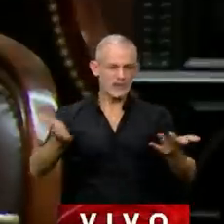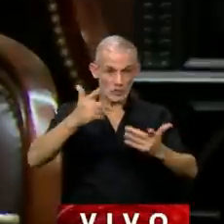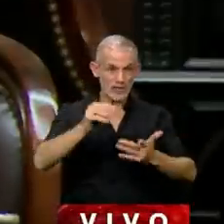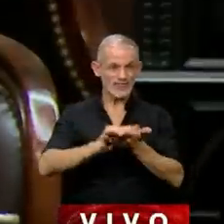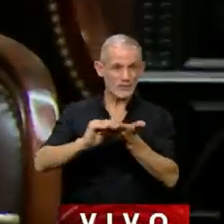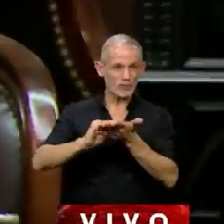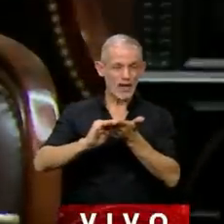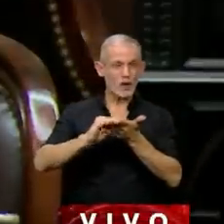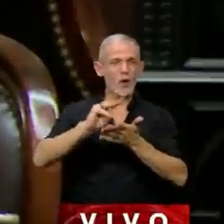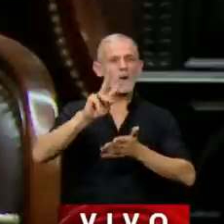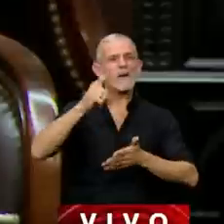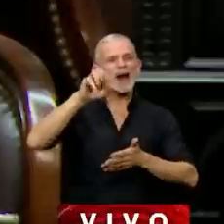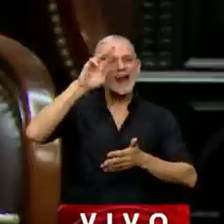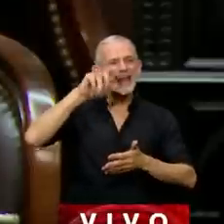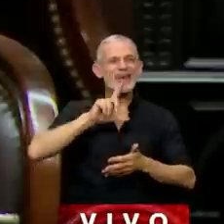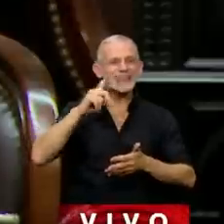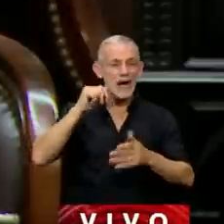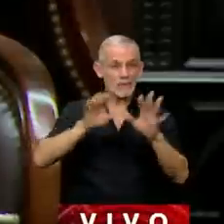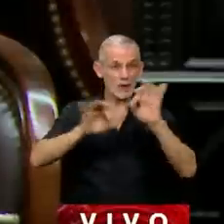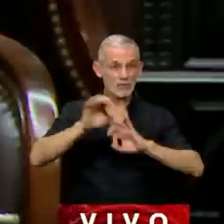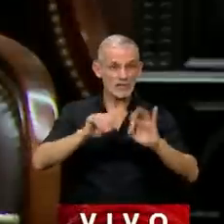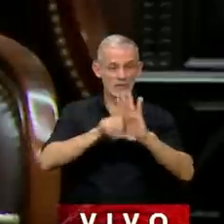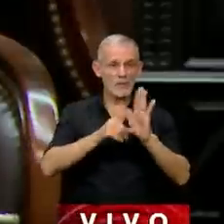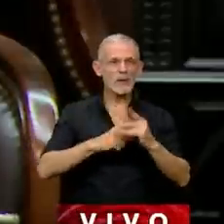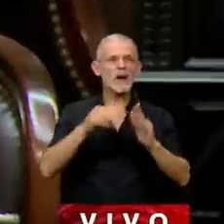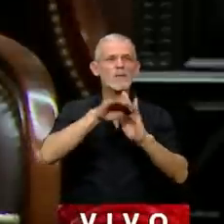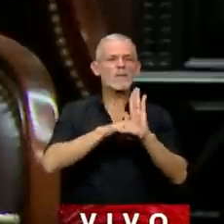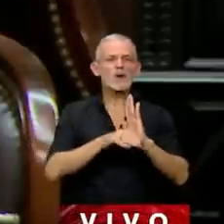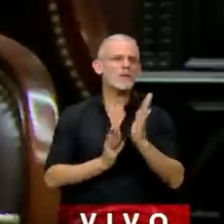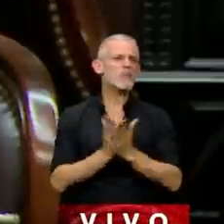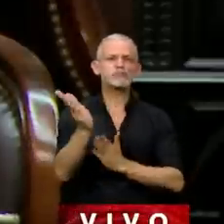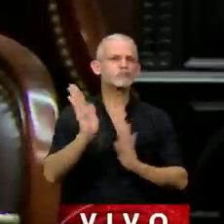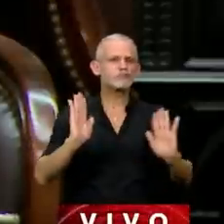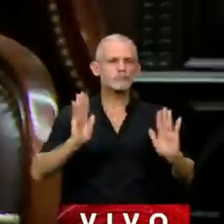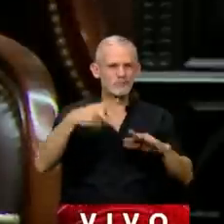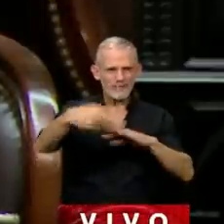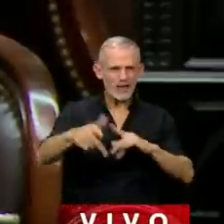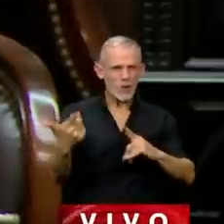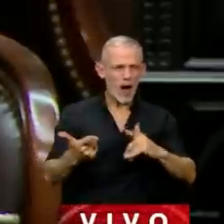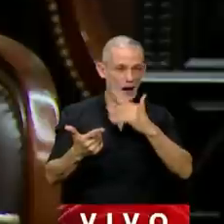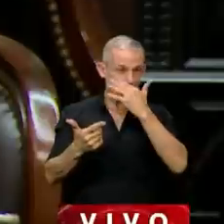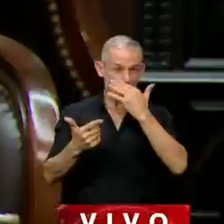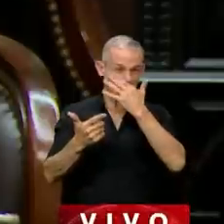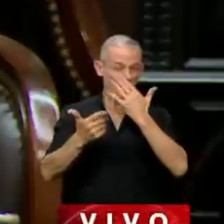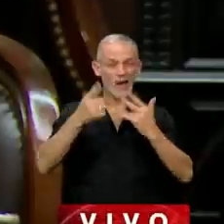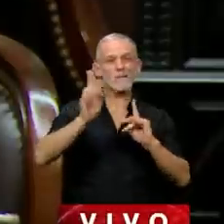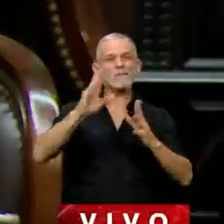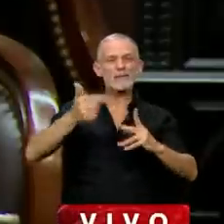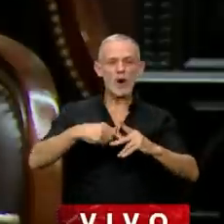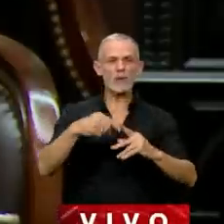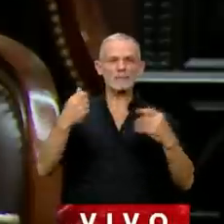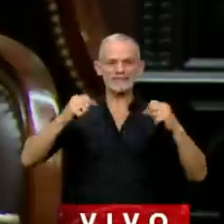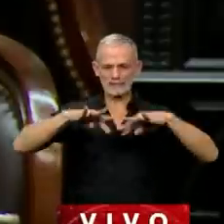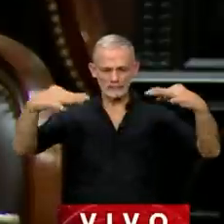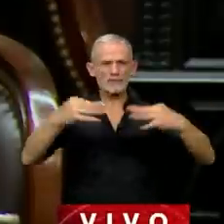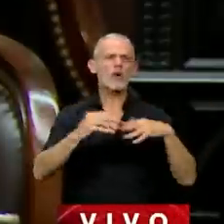el diputado Mario Barletta presentamos un proyecto para que este programa tenga carácter permanente y terminemos con la práctica